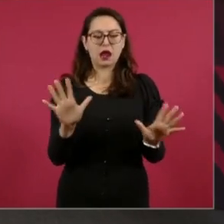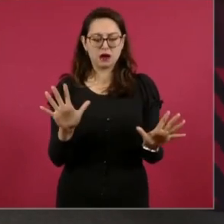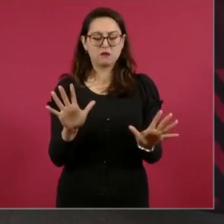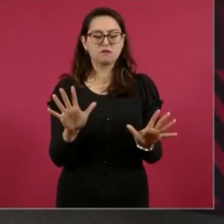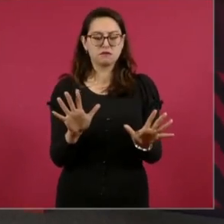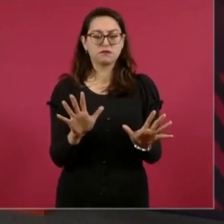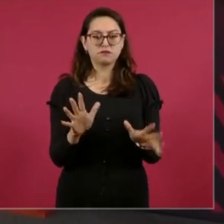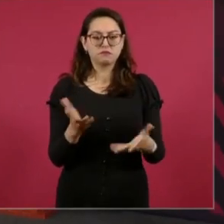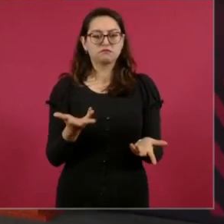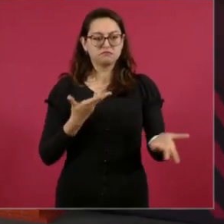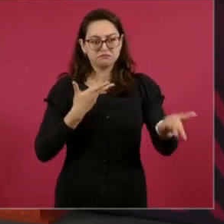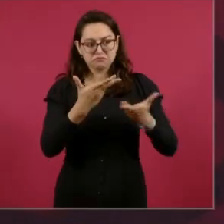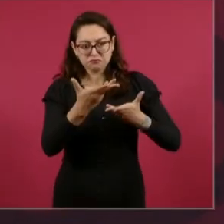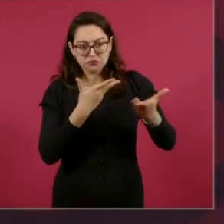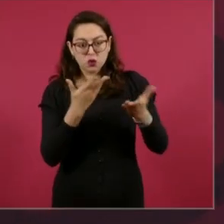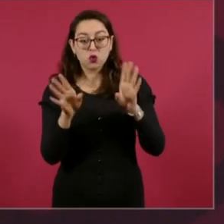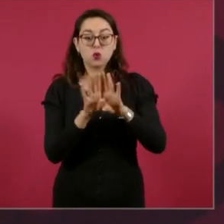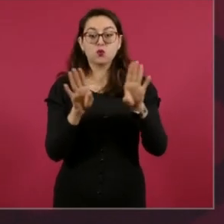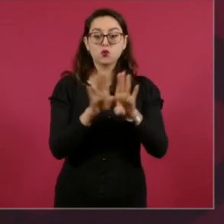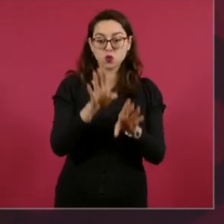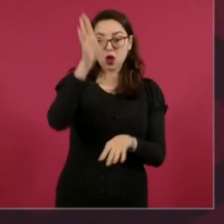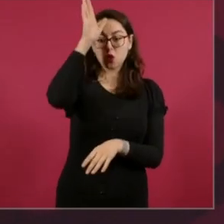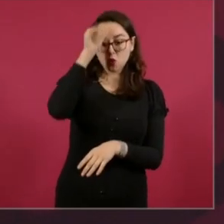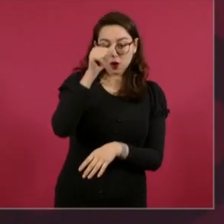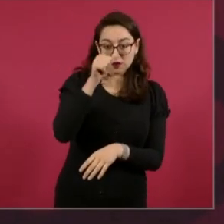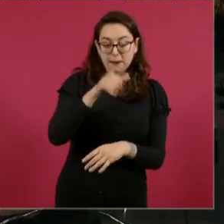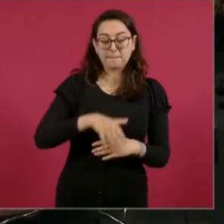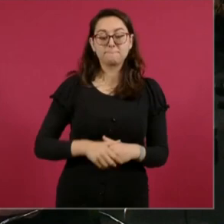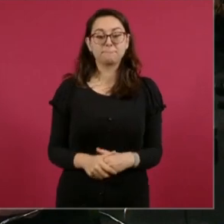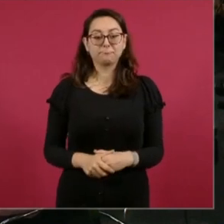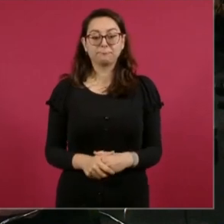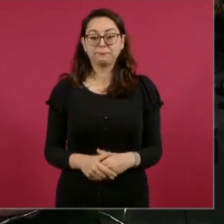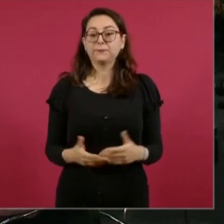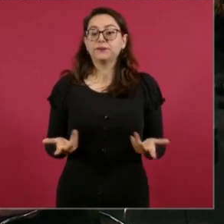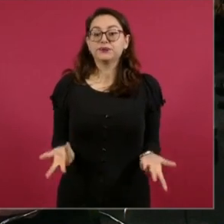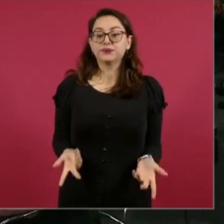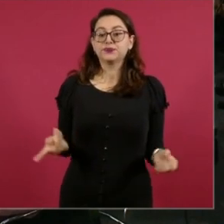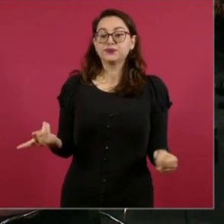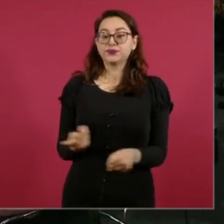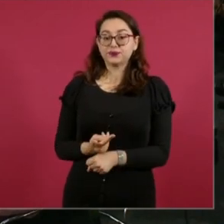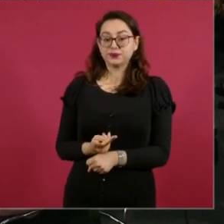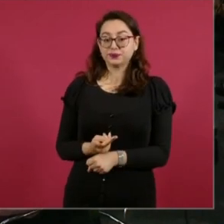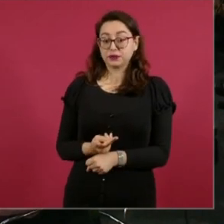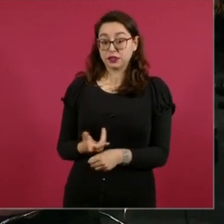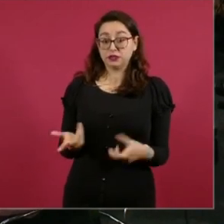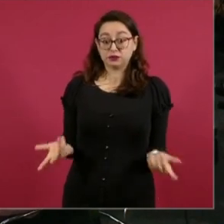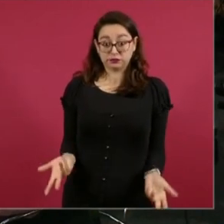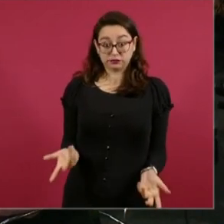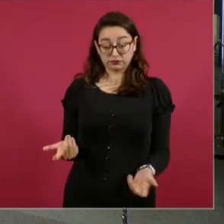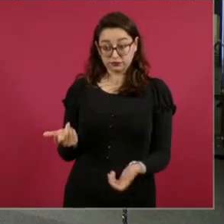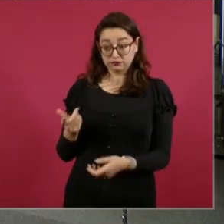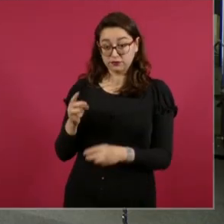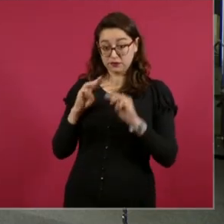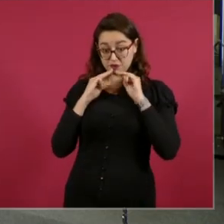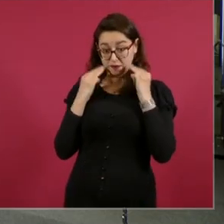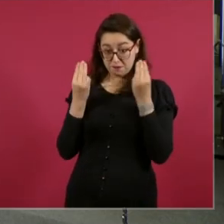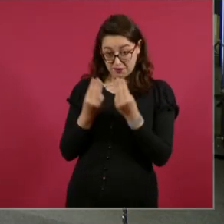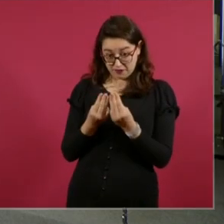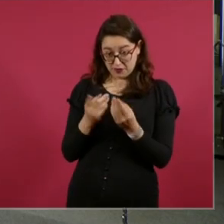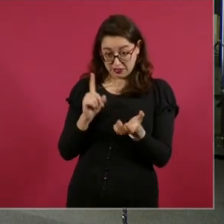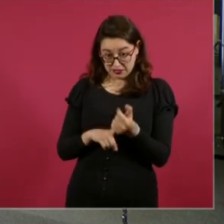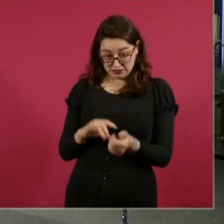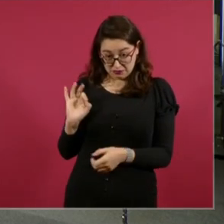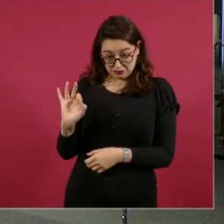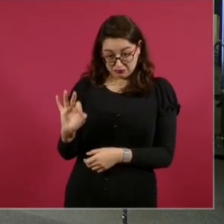buscando un acuerdo. ¿Qué se ha detectado? ¿Qué se ha detectado? ¿Sí? ¿Realmente si el crimen organizado está detrás de este? No, es